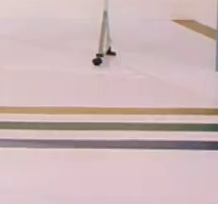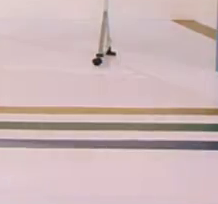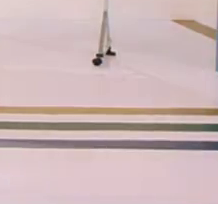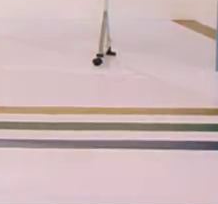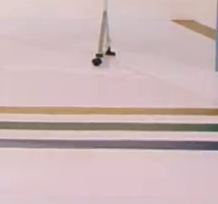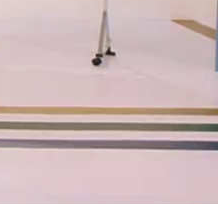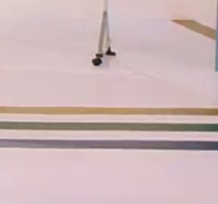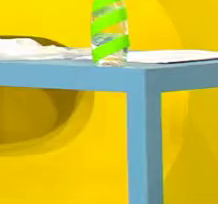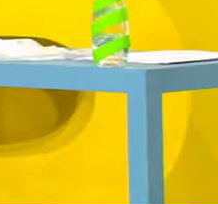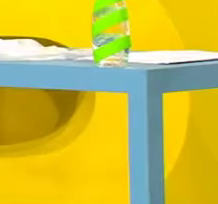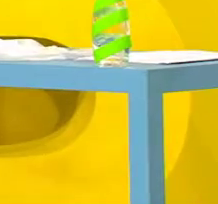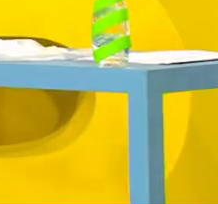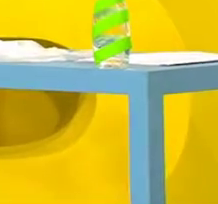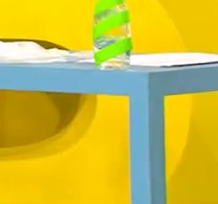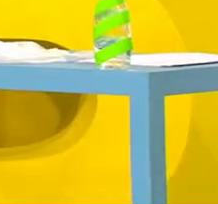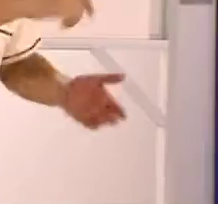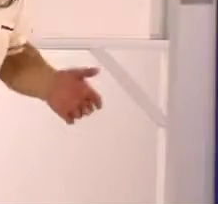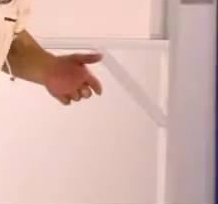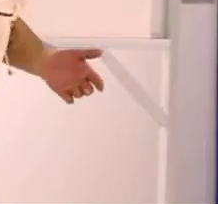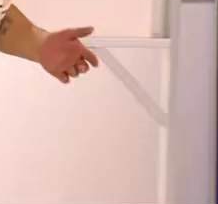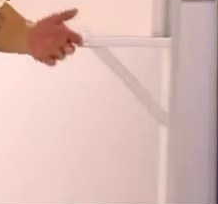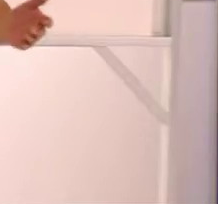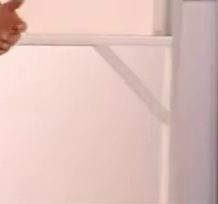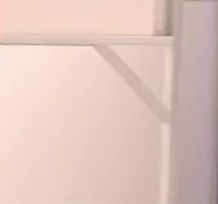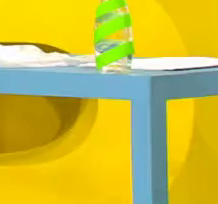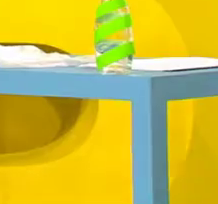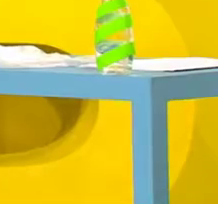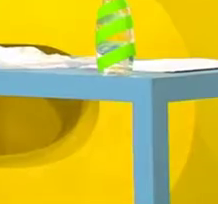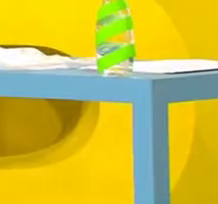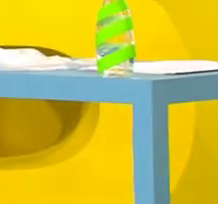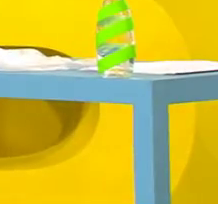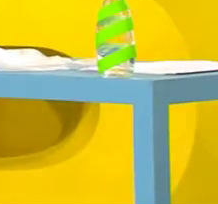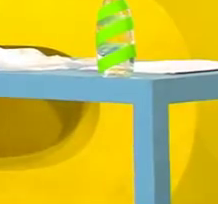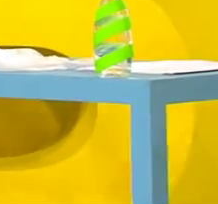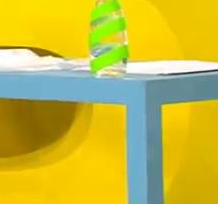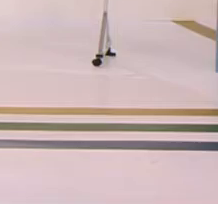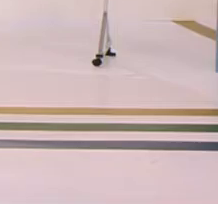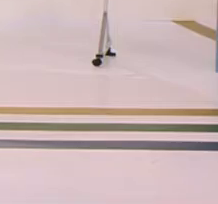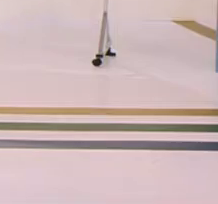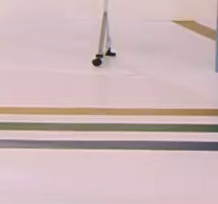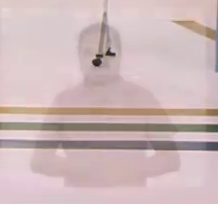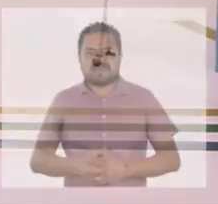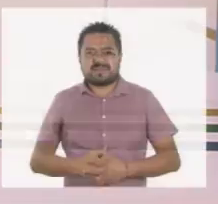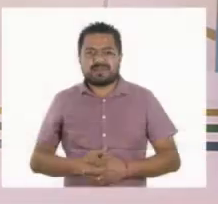de un fandango, sango, sango, sabaré, sabaré, que va pasando con su triqui, triqui, tran. ¡Uy!